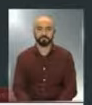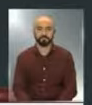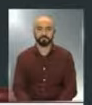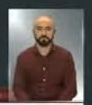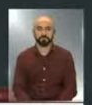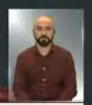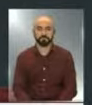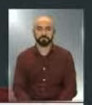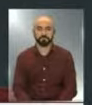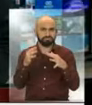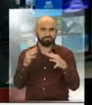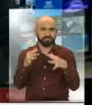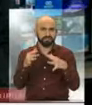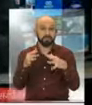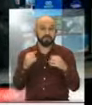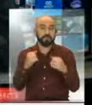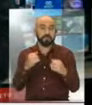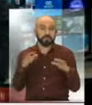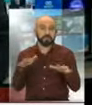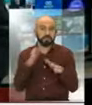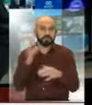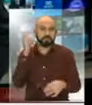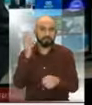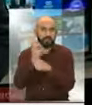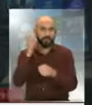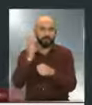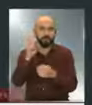Huevón. Hacer un saqueo, revisemos la imagen.